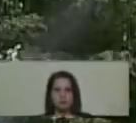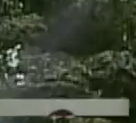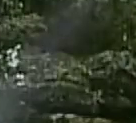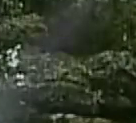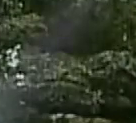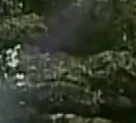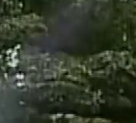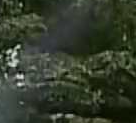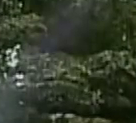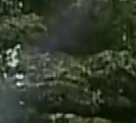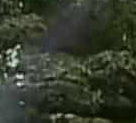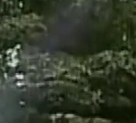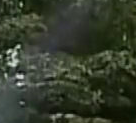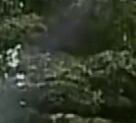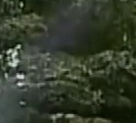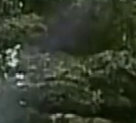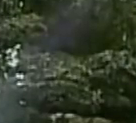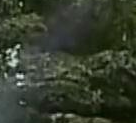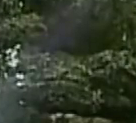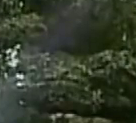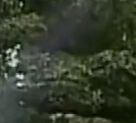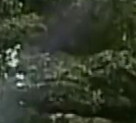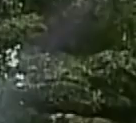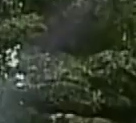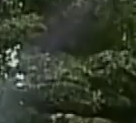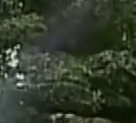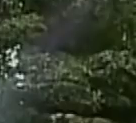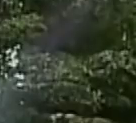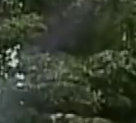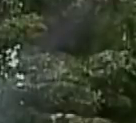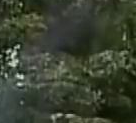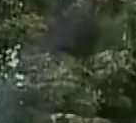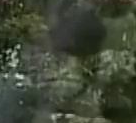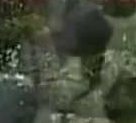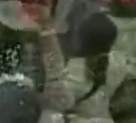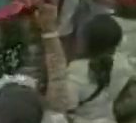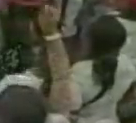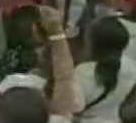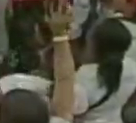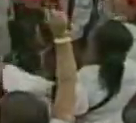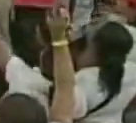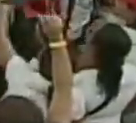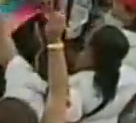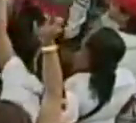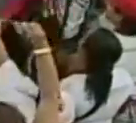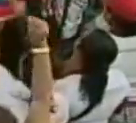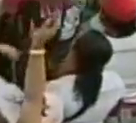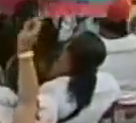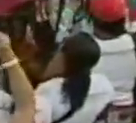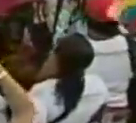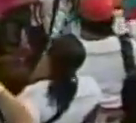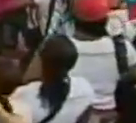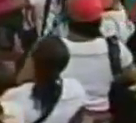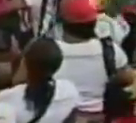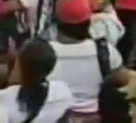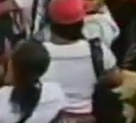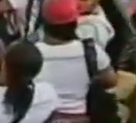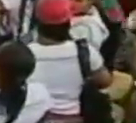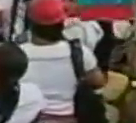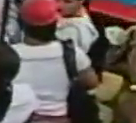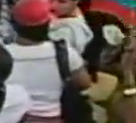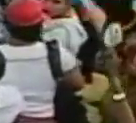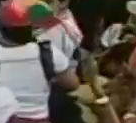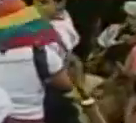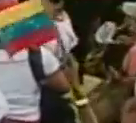señor presidente, todas las bendiciones del jefe de Estado venezolano con las mujeres revolucionarias, quienes han venido el día de hoy a respaldar